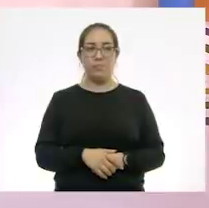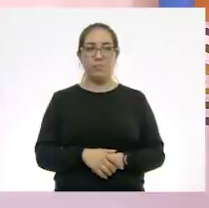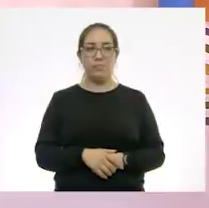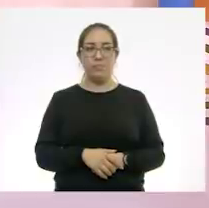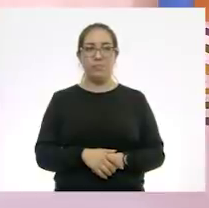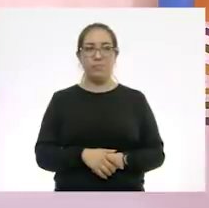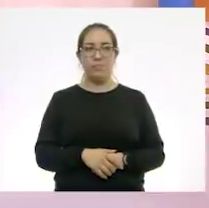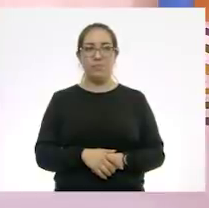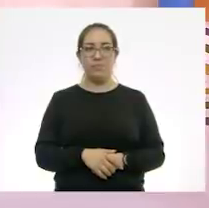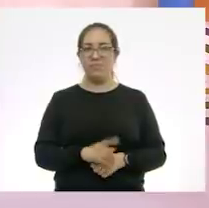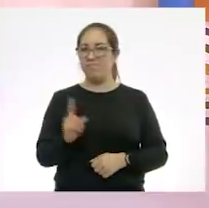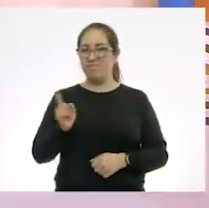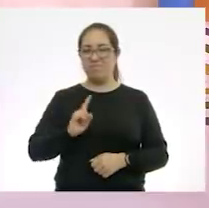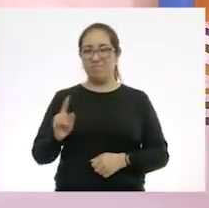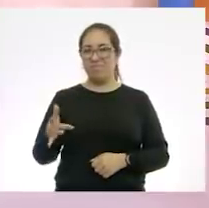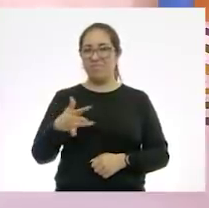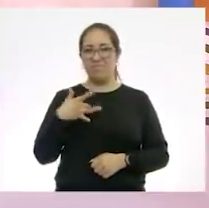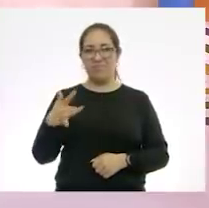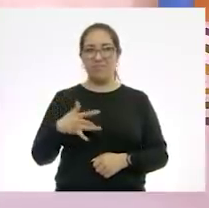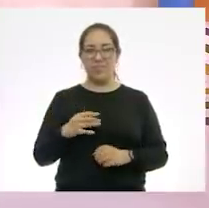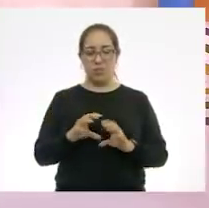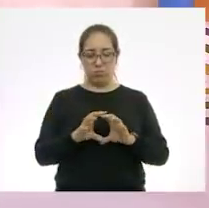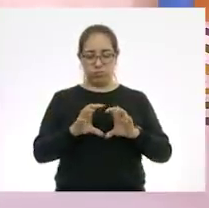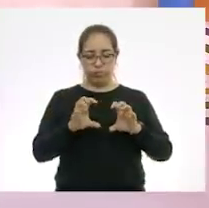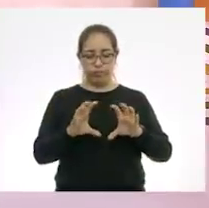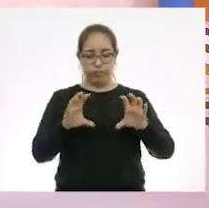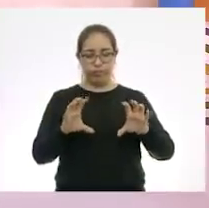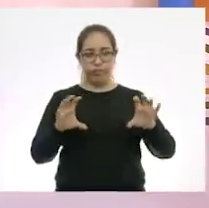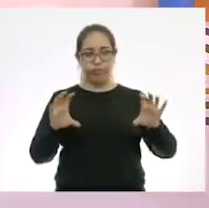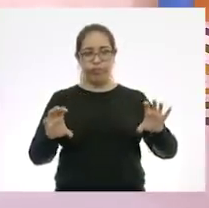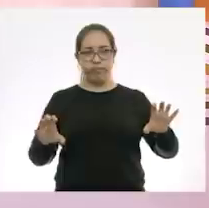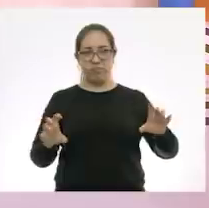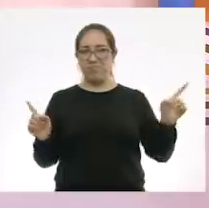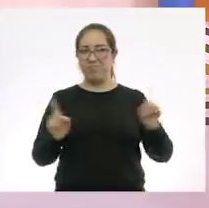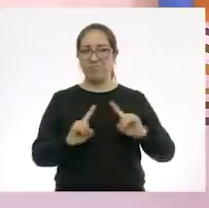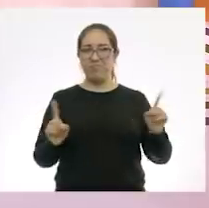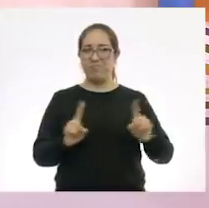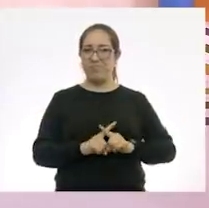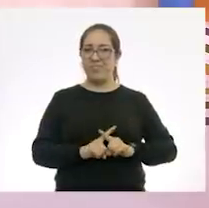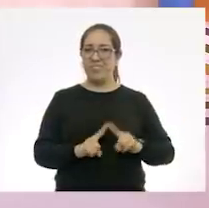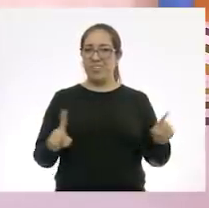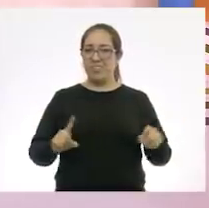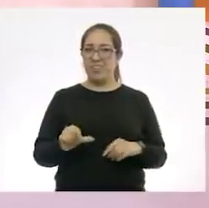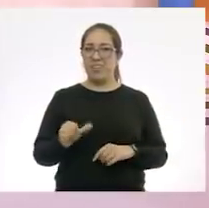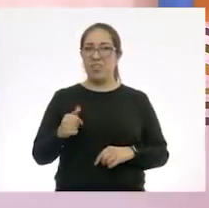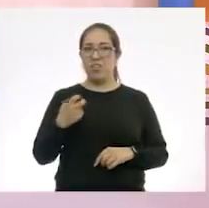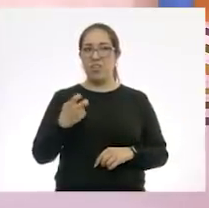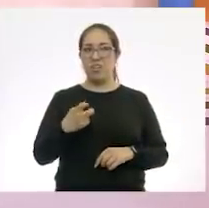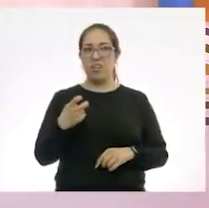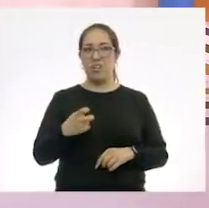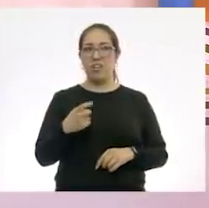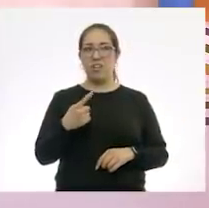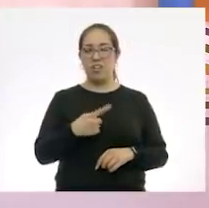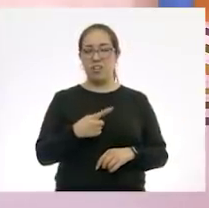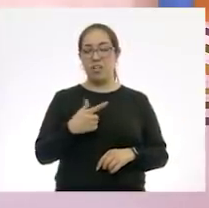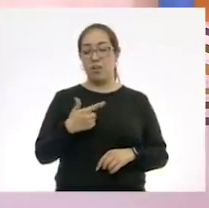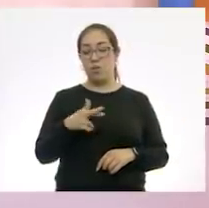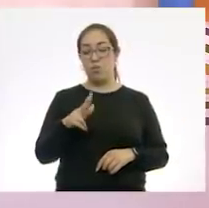No creo. Este será... ¿Está muy grande? Sí, ¿verdad? Sí, ¿verdad? Es más grueso. Este debe ser entonces el